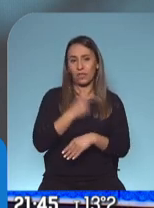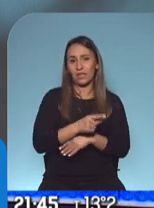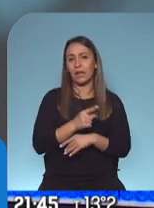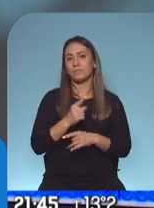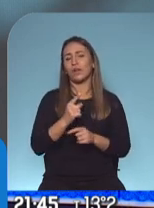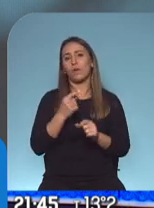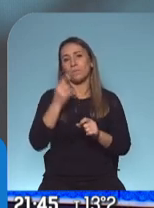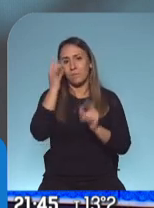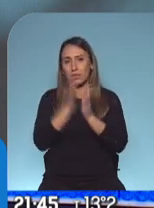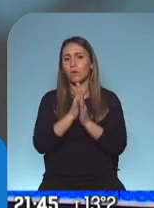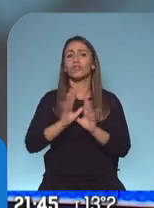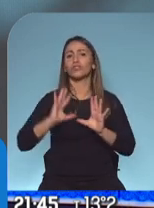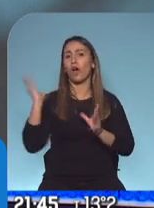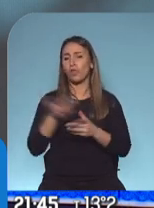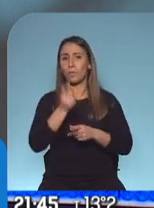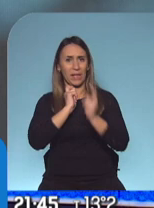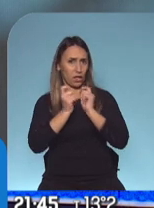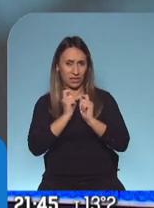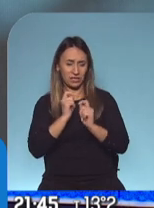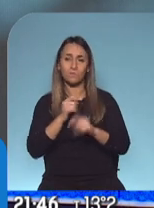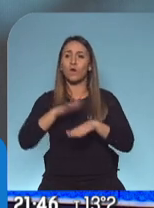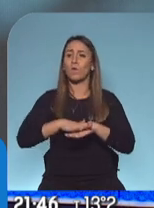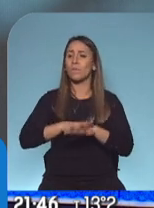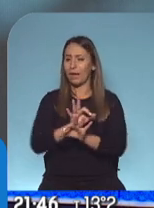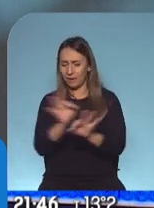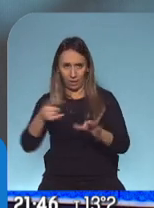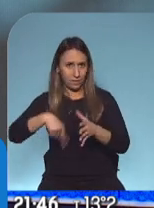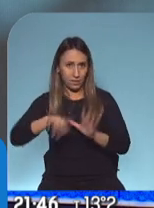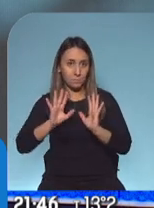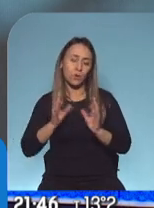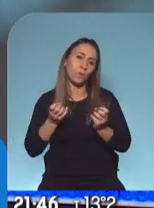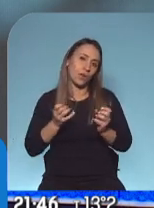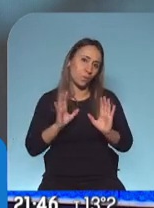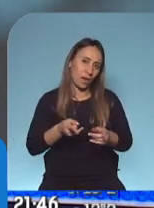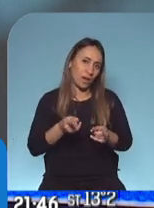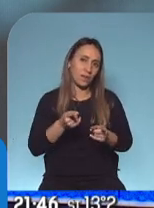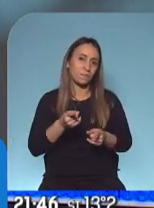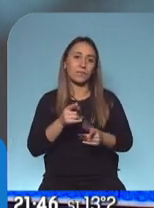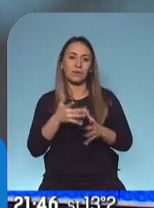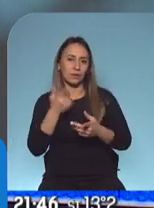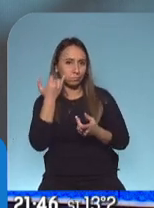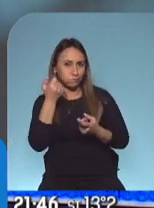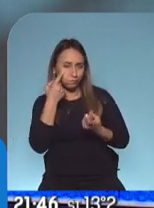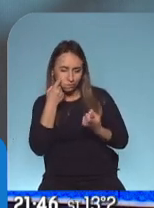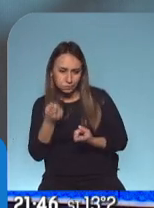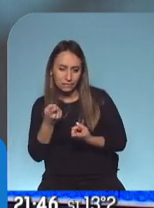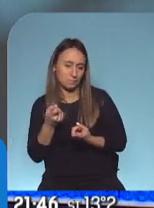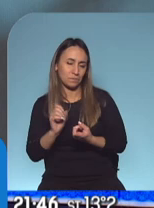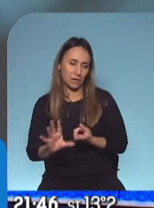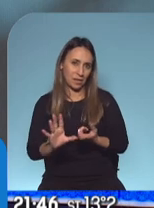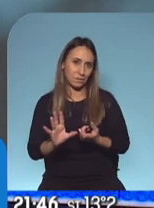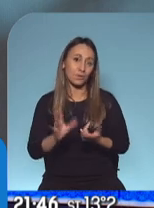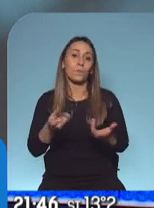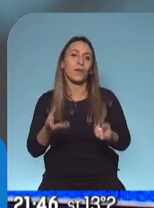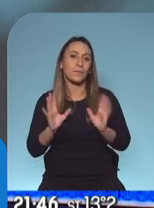de todos los periodistas, que no fue culpa de nadie, pero, pero bueno, a veces se chequeó y se chequeó mal. Pero es cierto, es